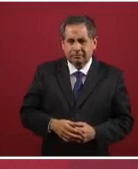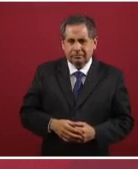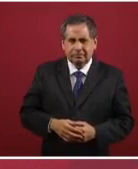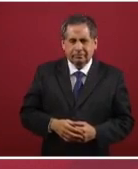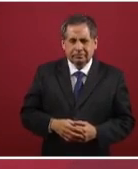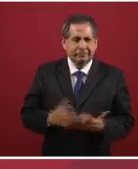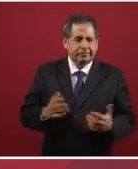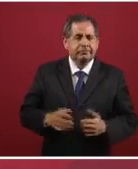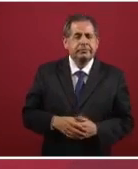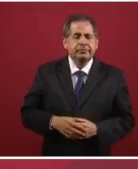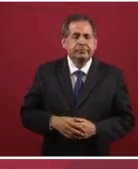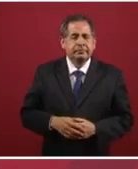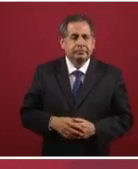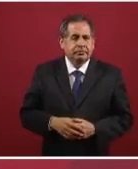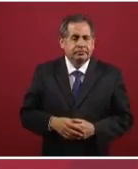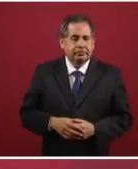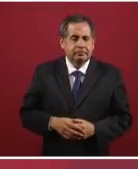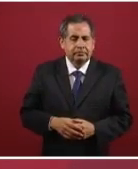Entonces,